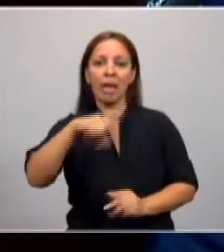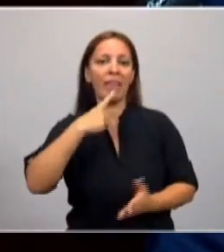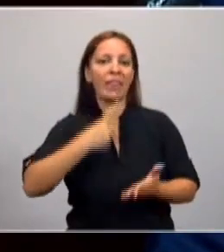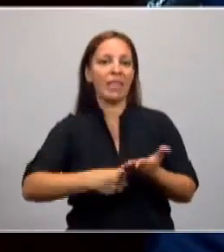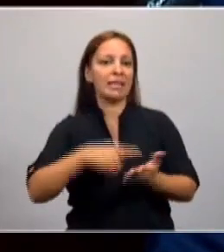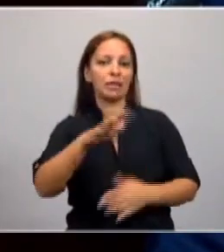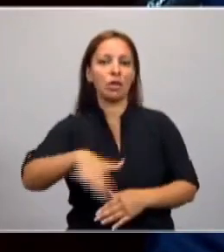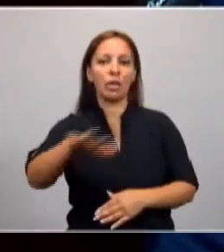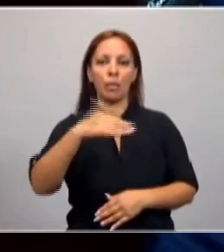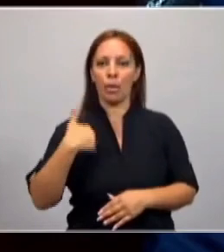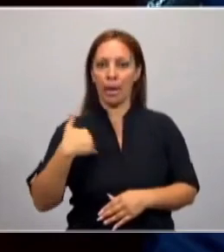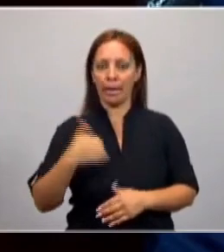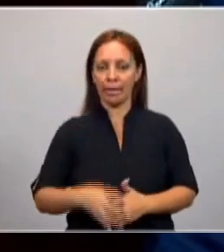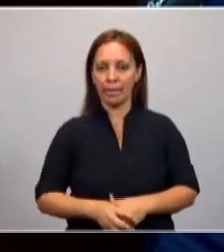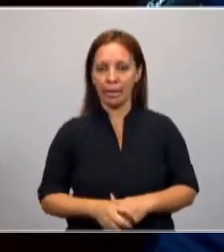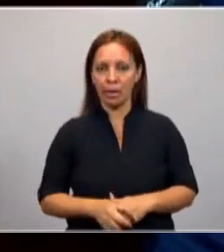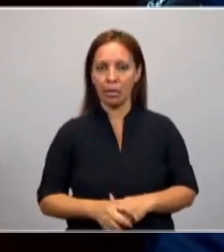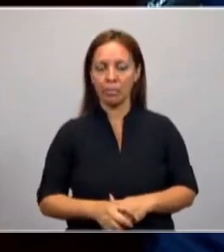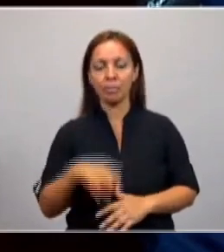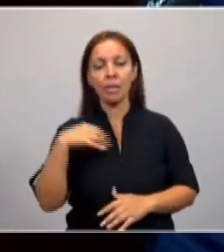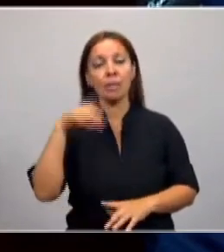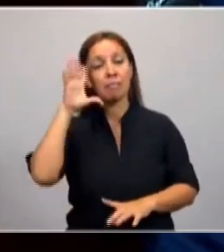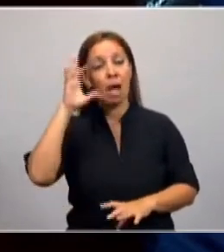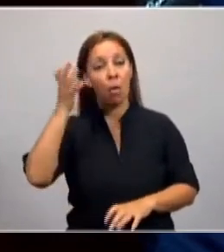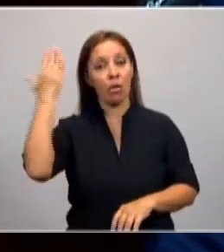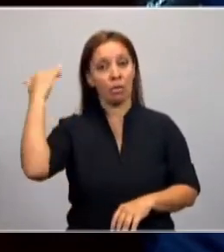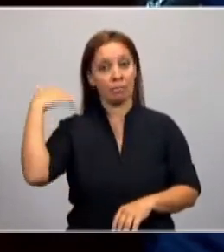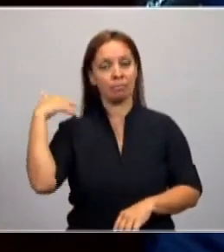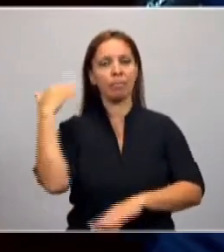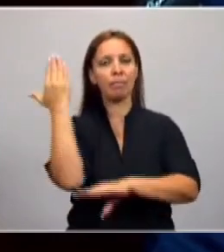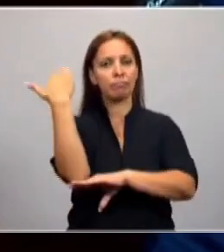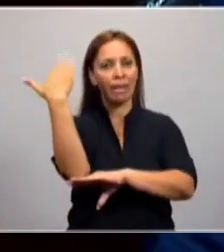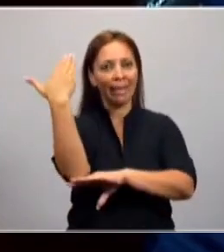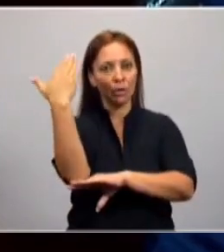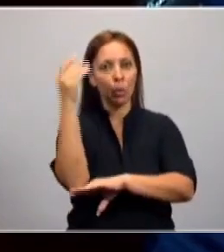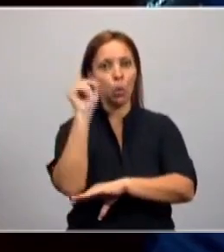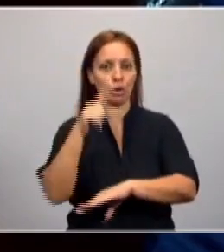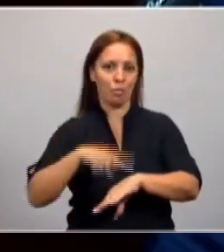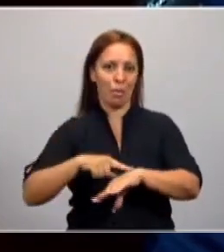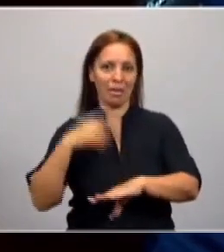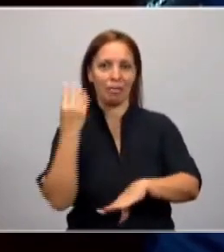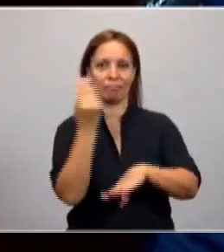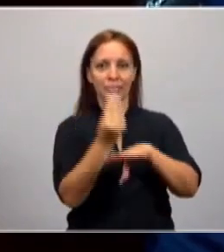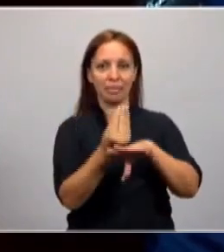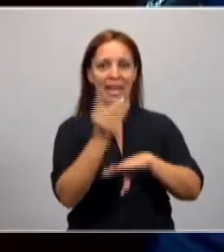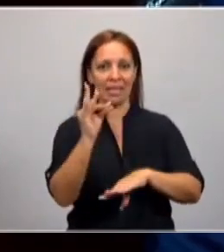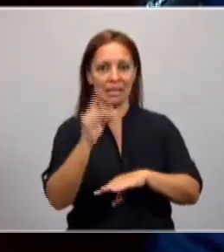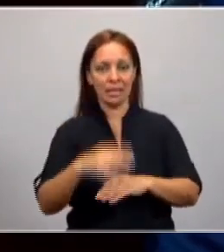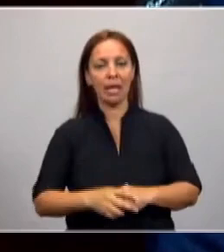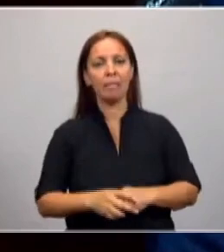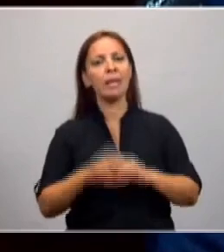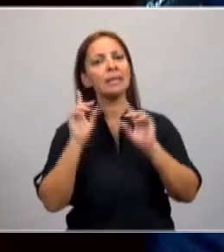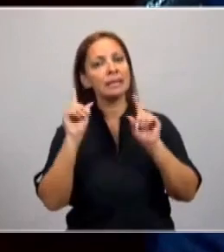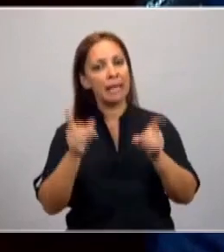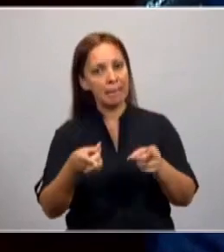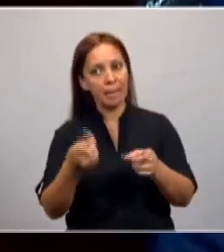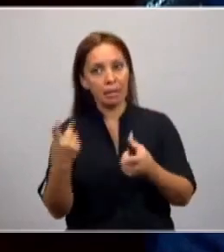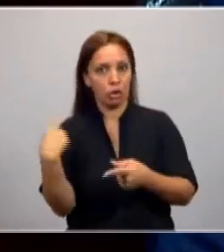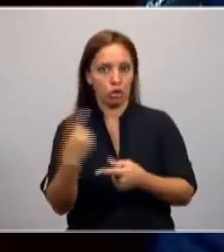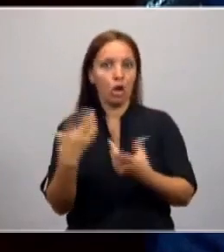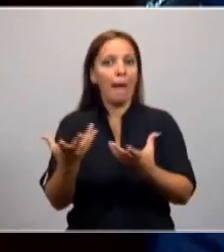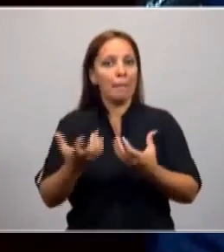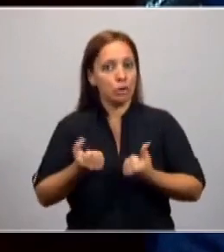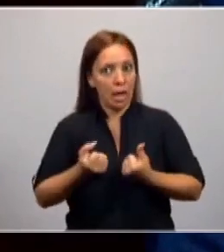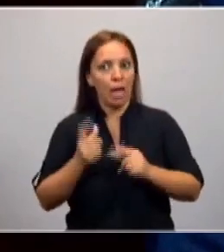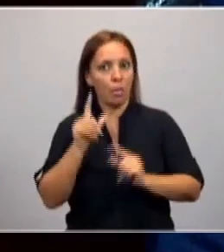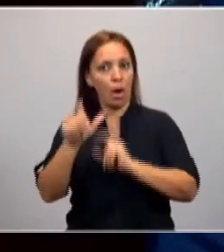argentinos. Pero en aquel discurso de Asunción exigimos también, apoyados en la legitimidad del voto popular, que el